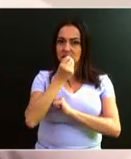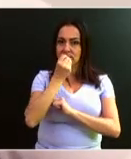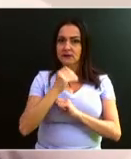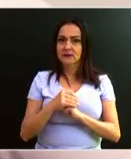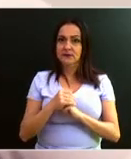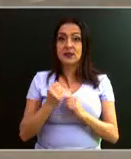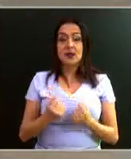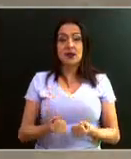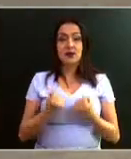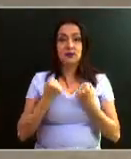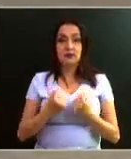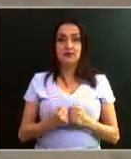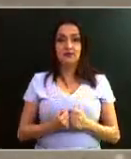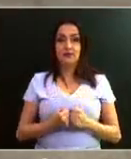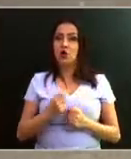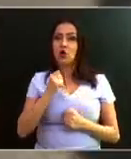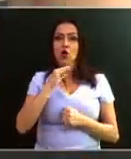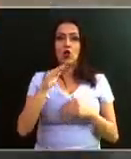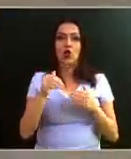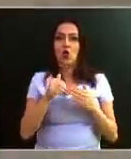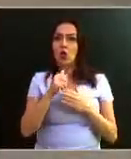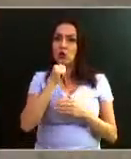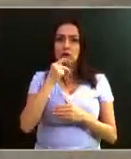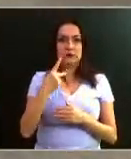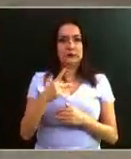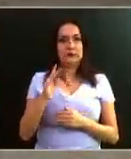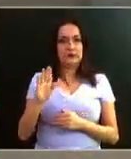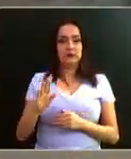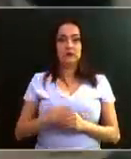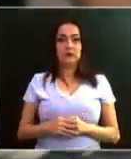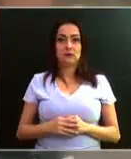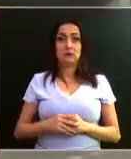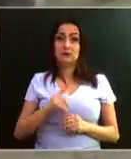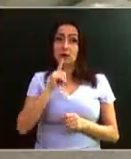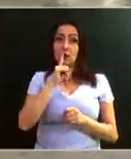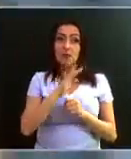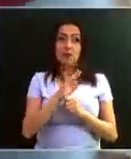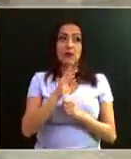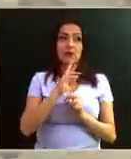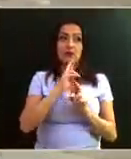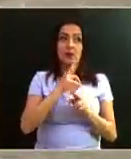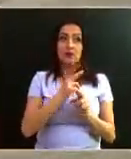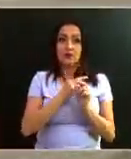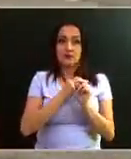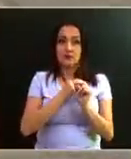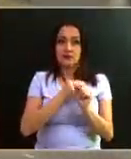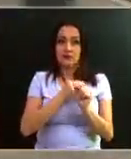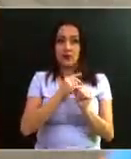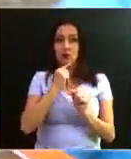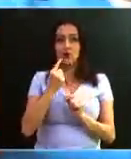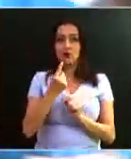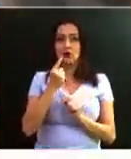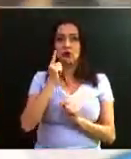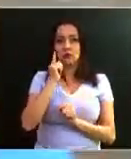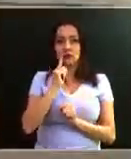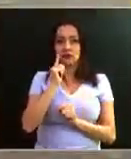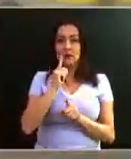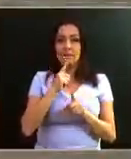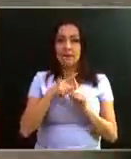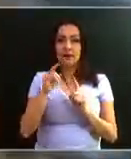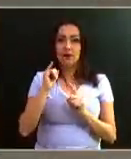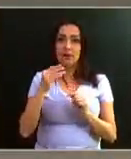y el ejercicio, no atajos peligrosos. Las promesas de resultados inmediatos no solo son engañosas, sino